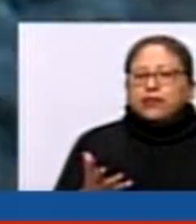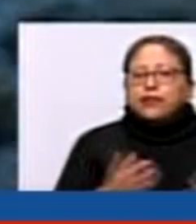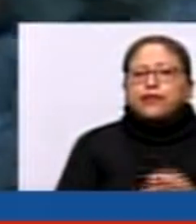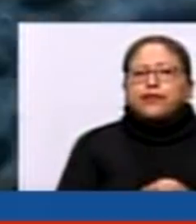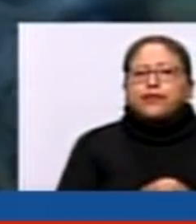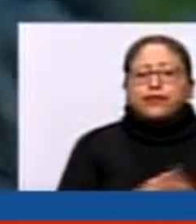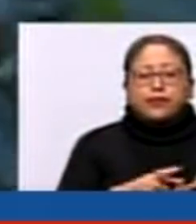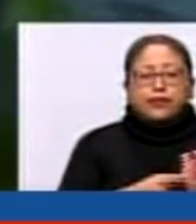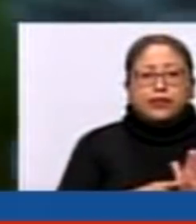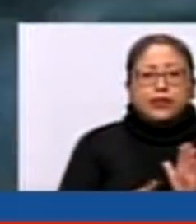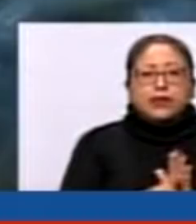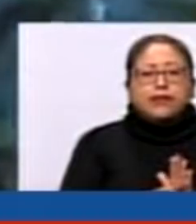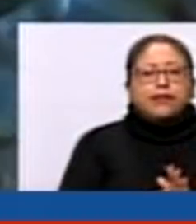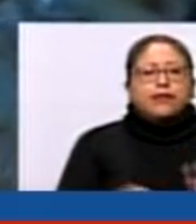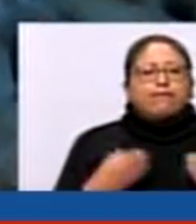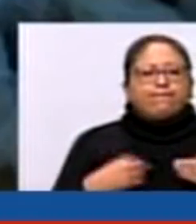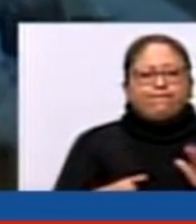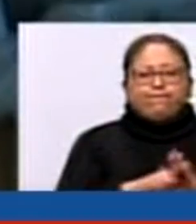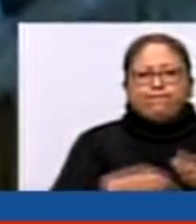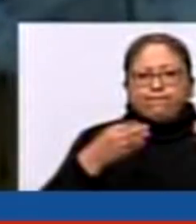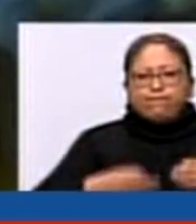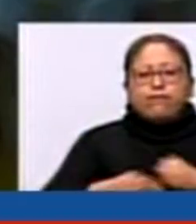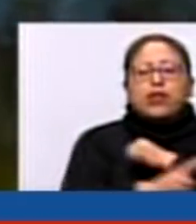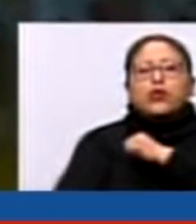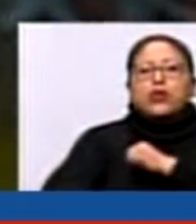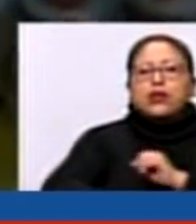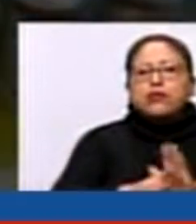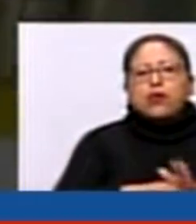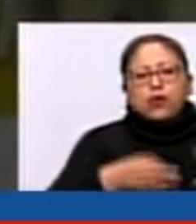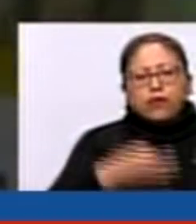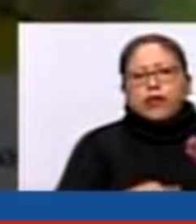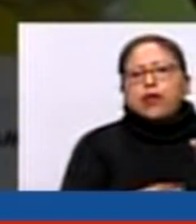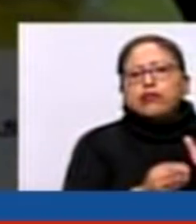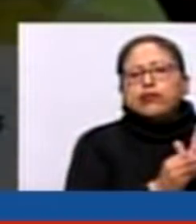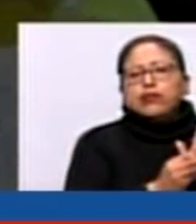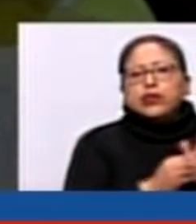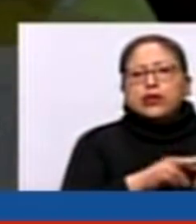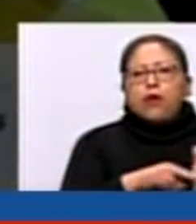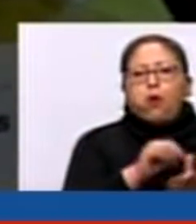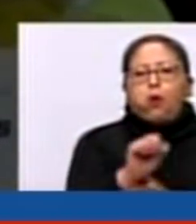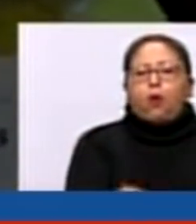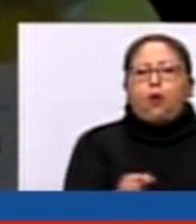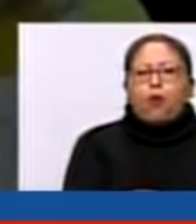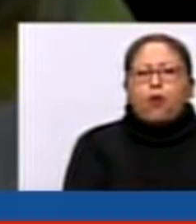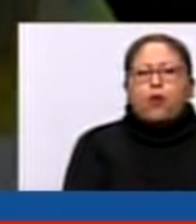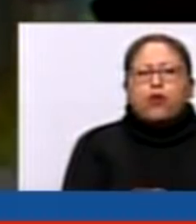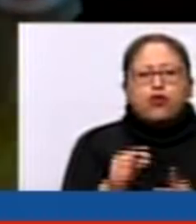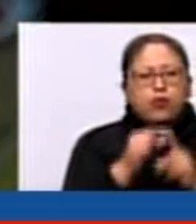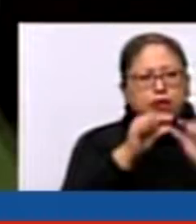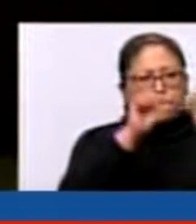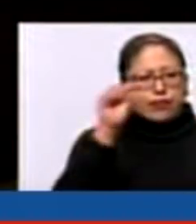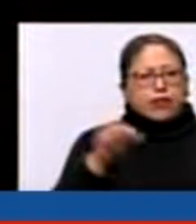encuentra tipificado bajo nuestro ordenamiento jurídico nacional y se denomina tráfico ilícito